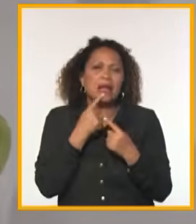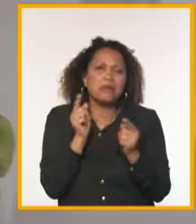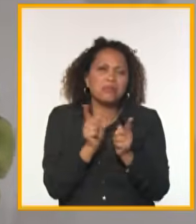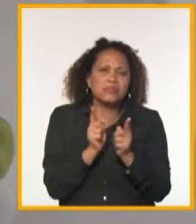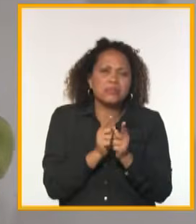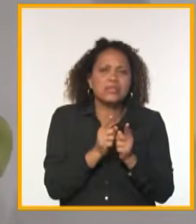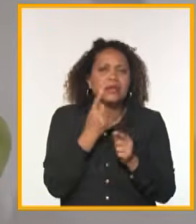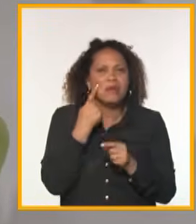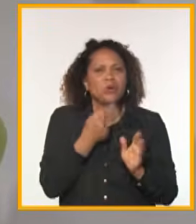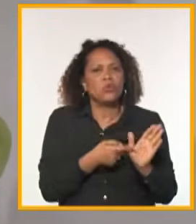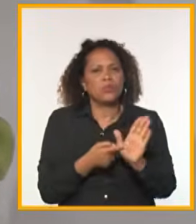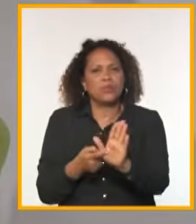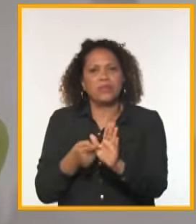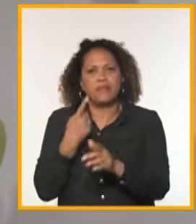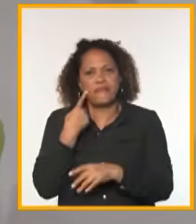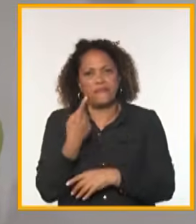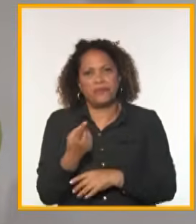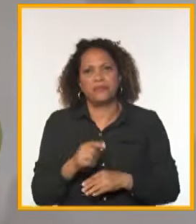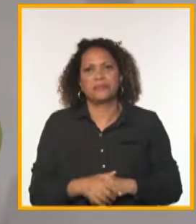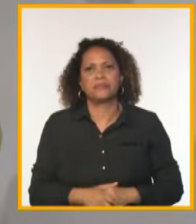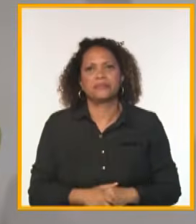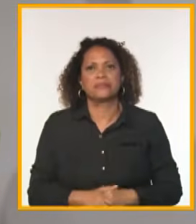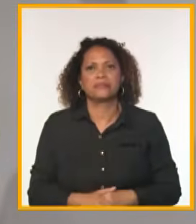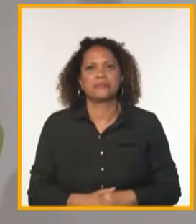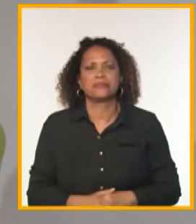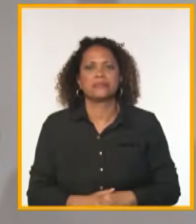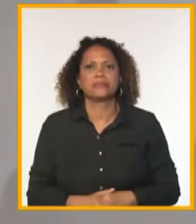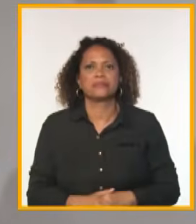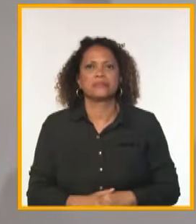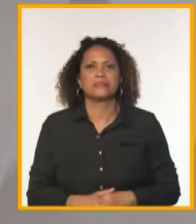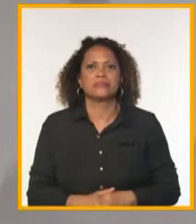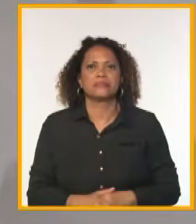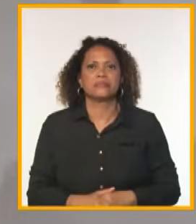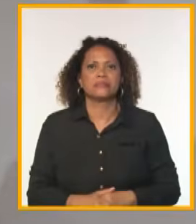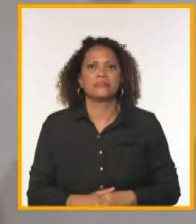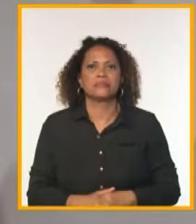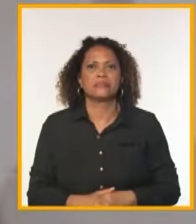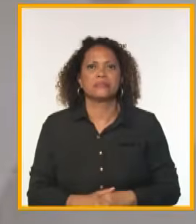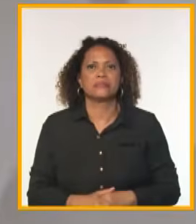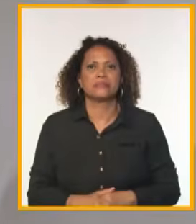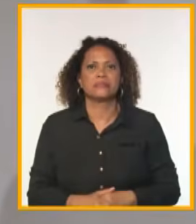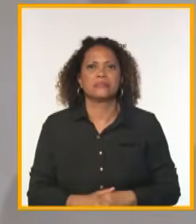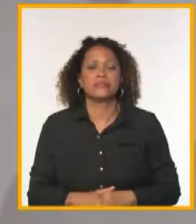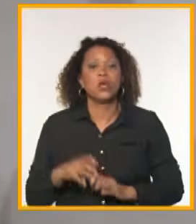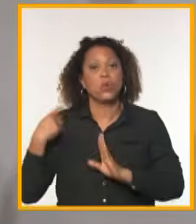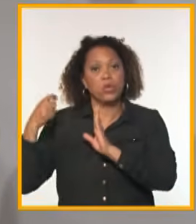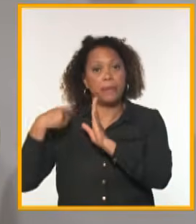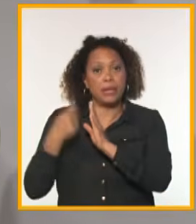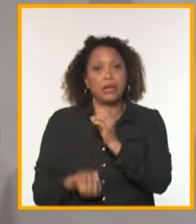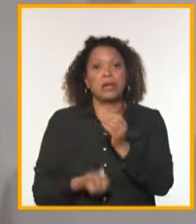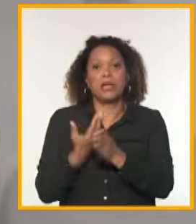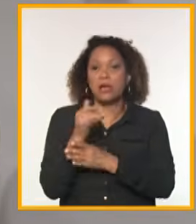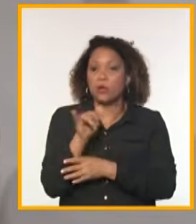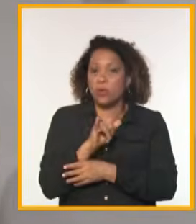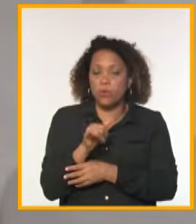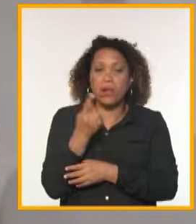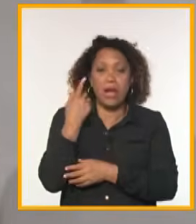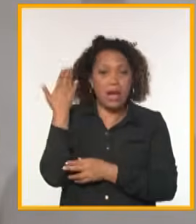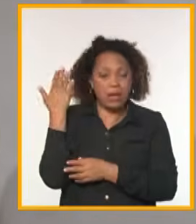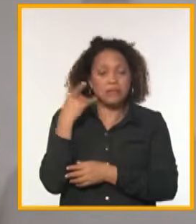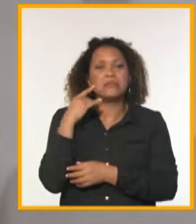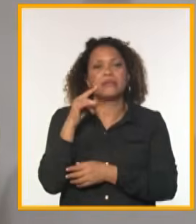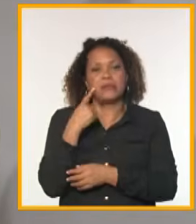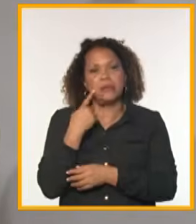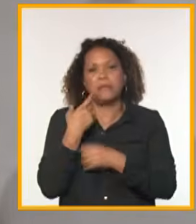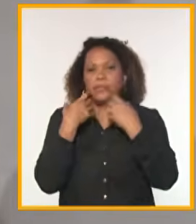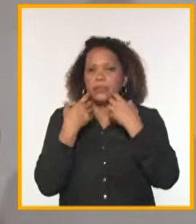traer, y a Chijona lo vamos a traer en el próximo programa, porque tiene que ver con una película que se hizo también en aquellos años, muy,